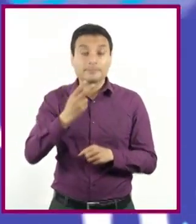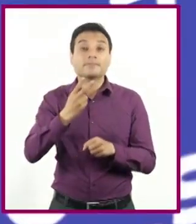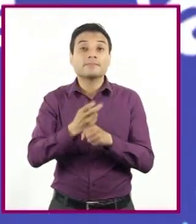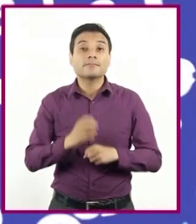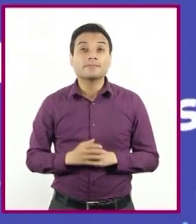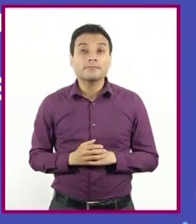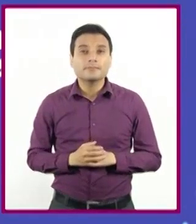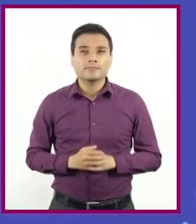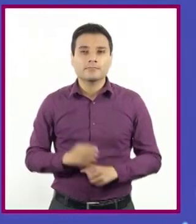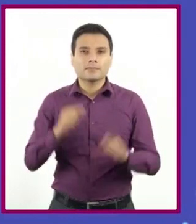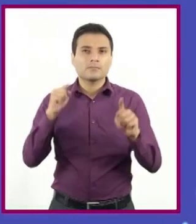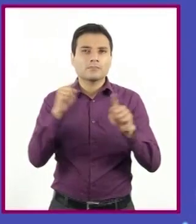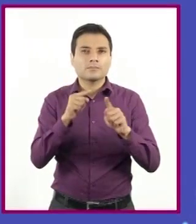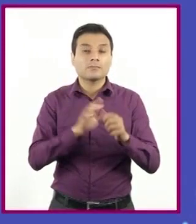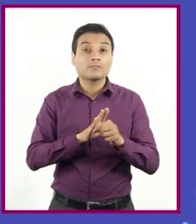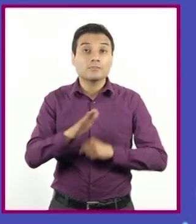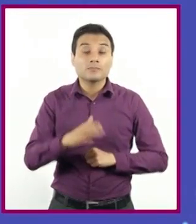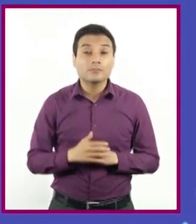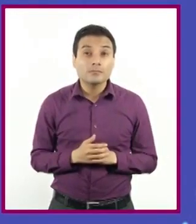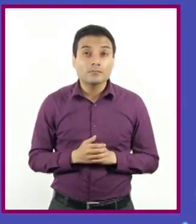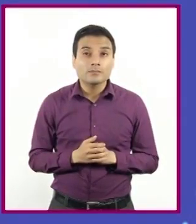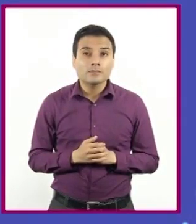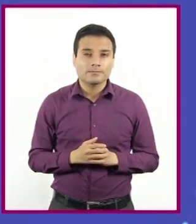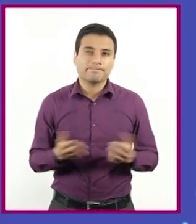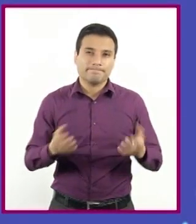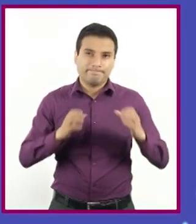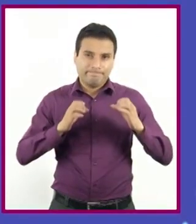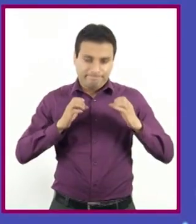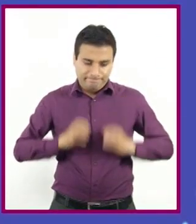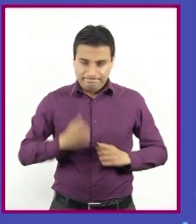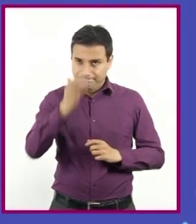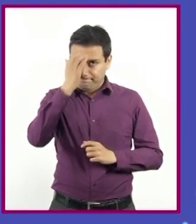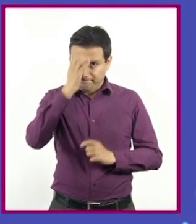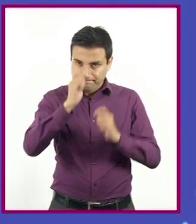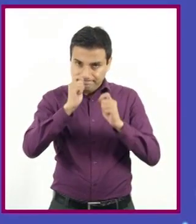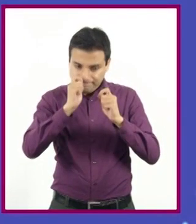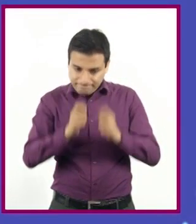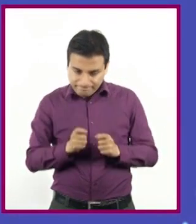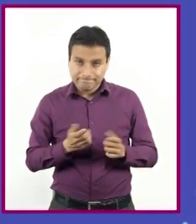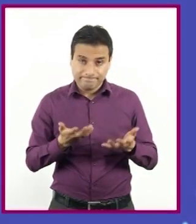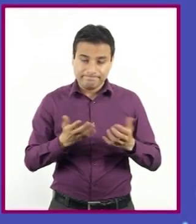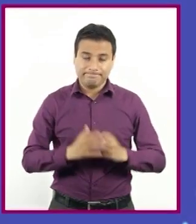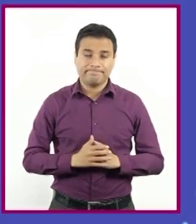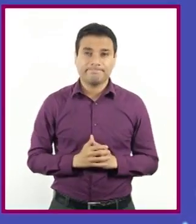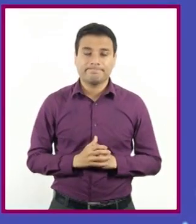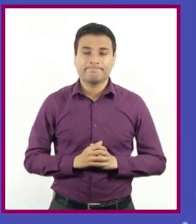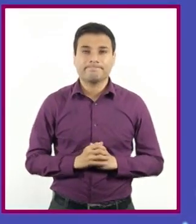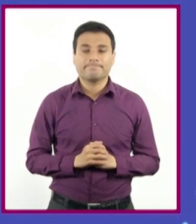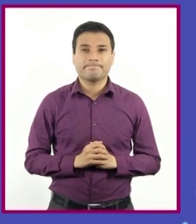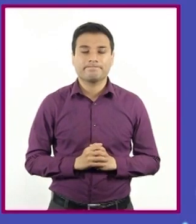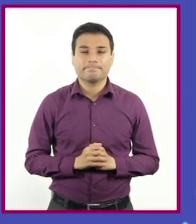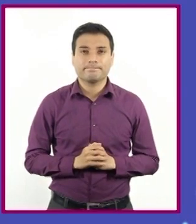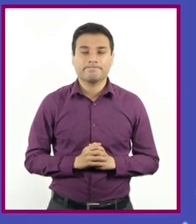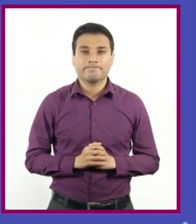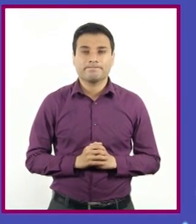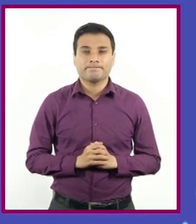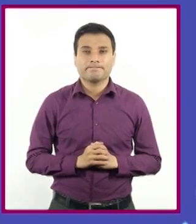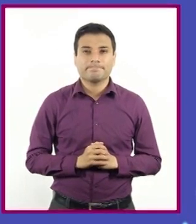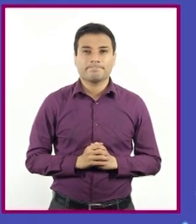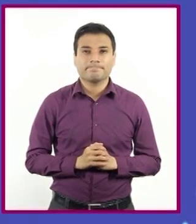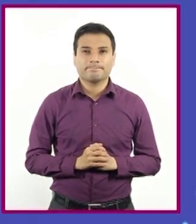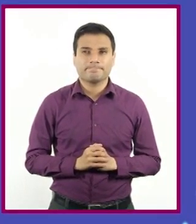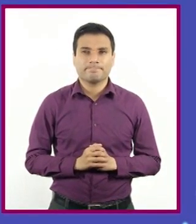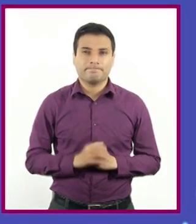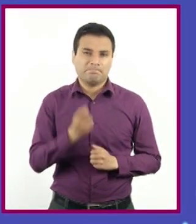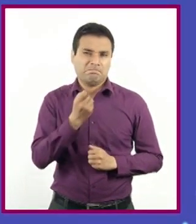su objetivo suele superar el plano físico y el conocimiento anatómico y fisiológico del cuerpo humano. Sus